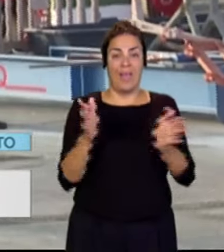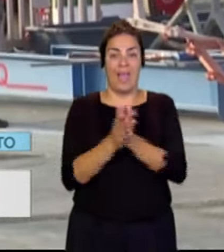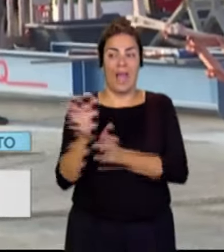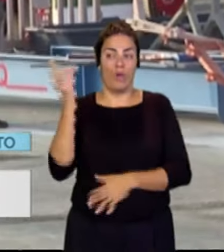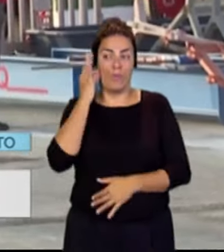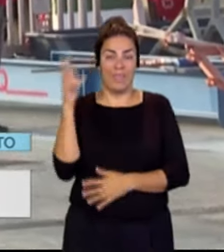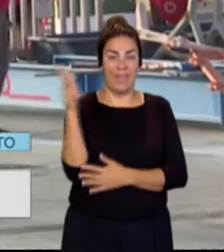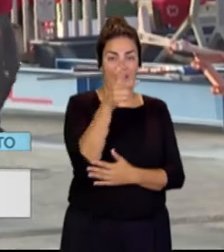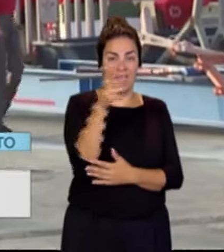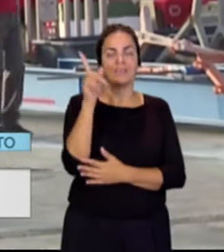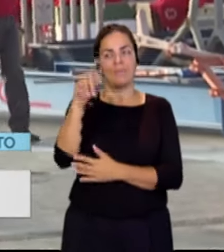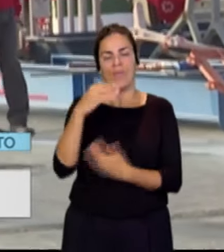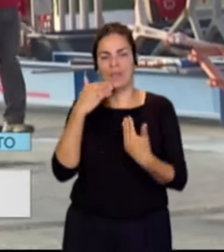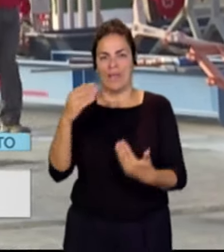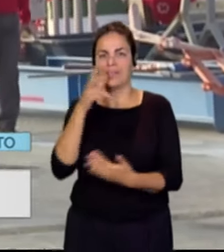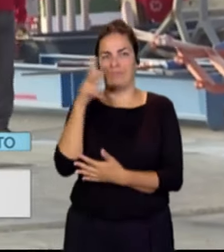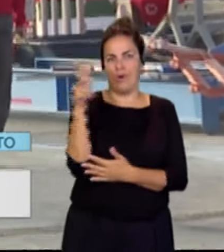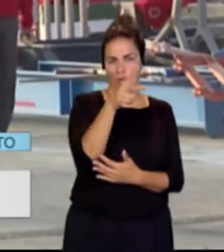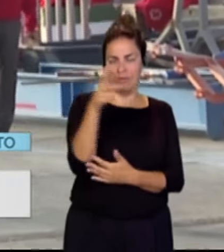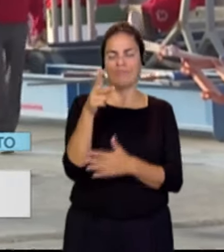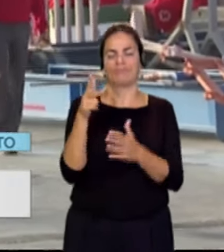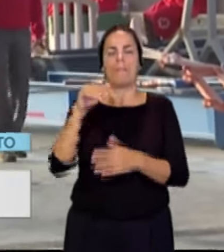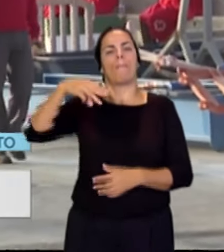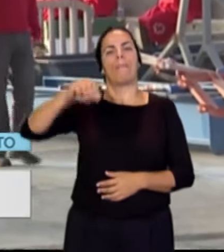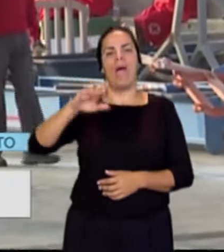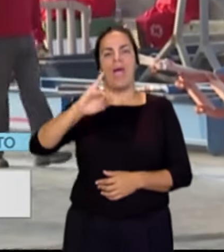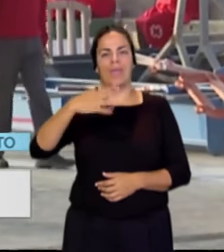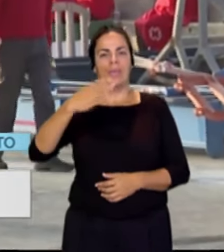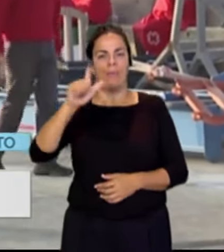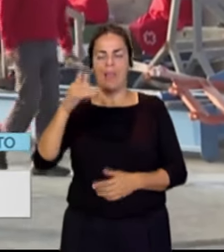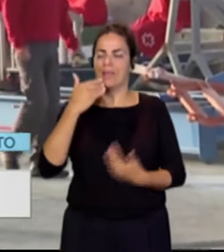darnos esa señal a la compañera Maribel gracias Buenos